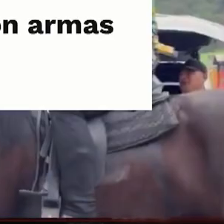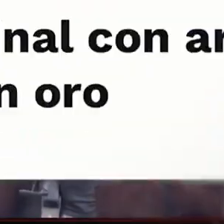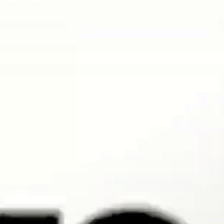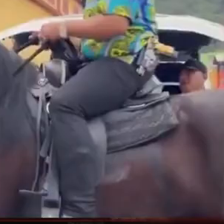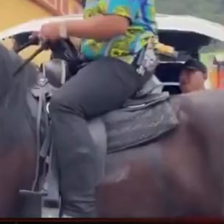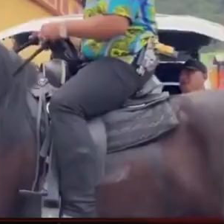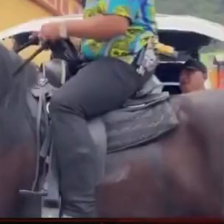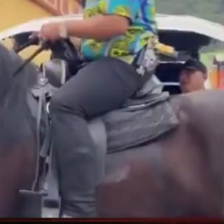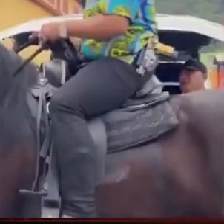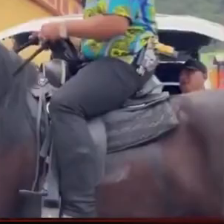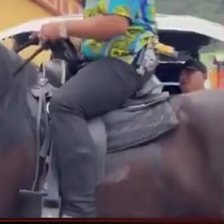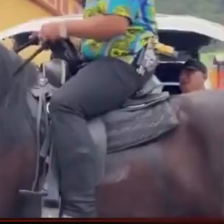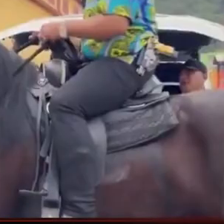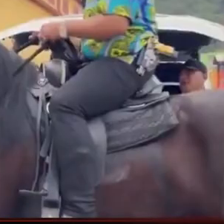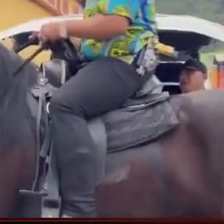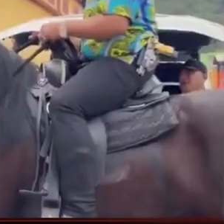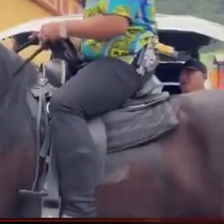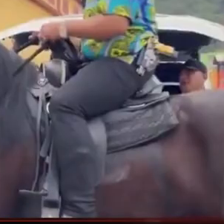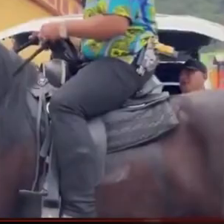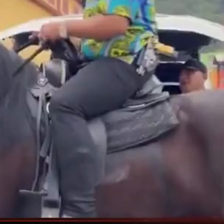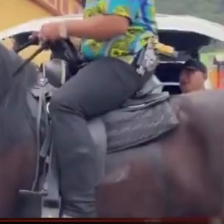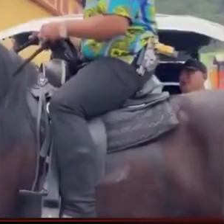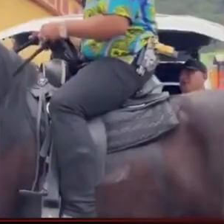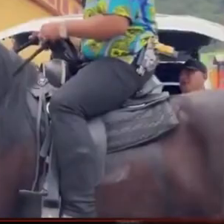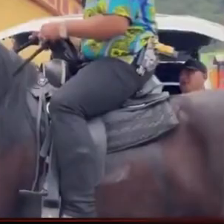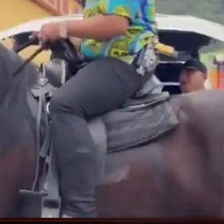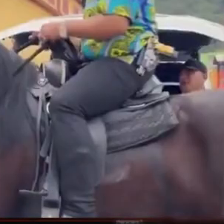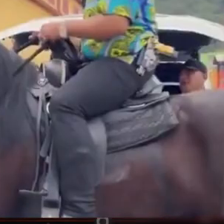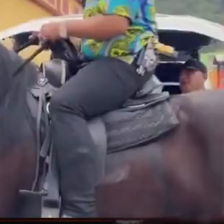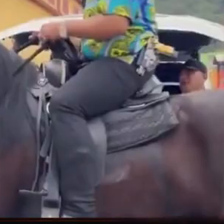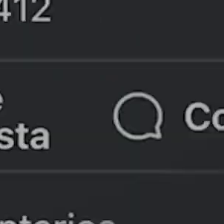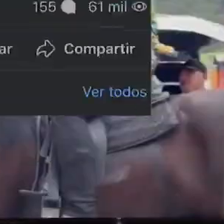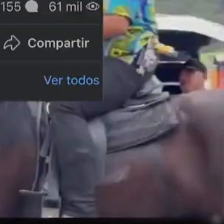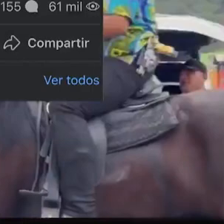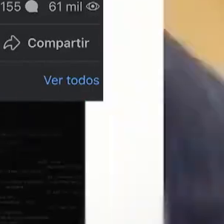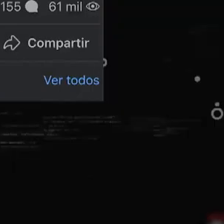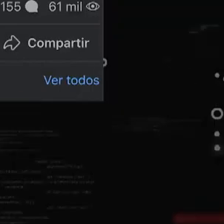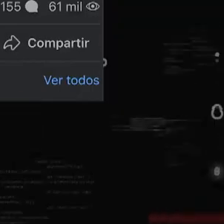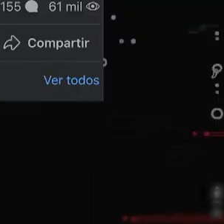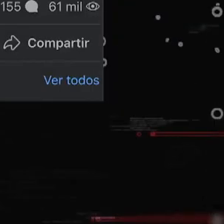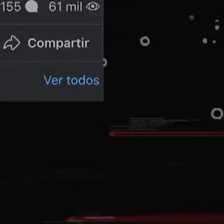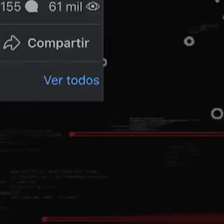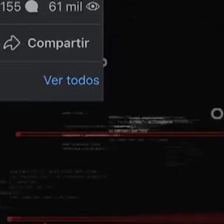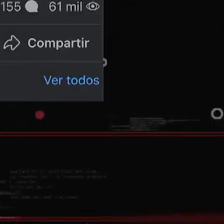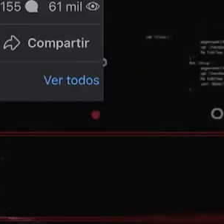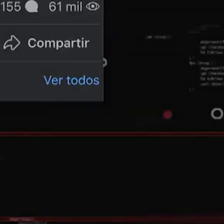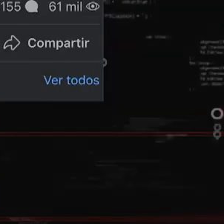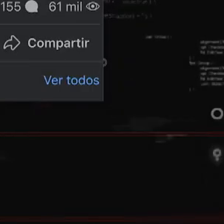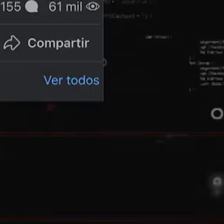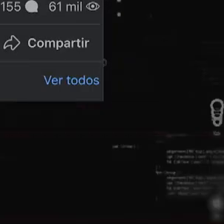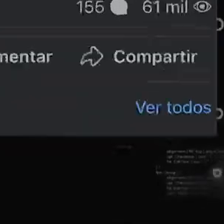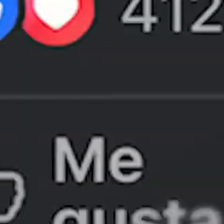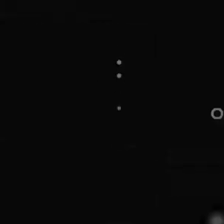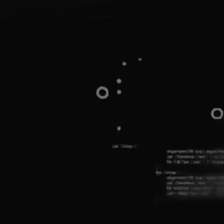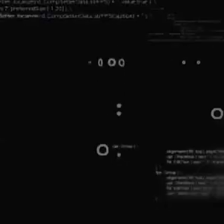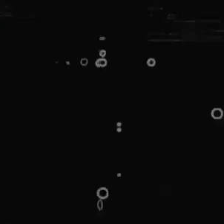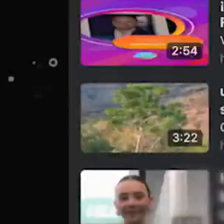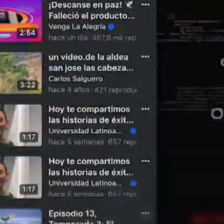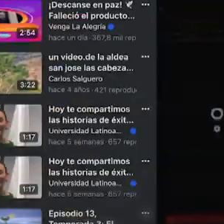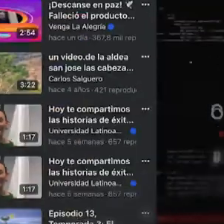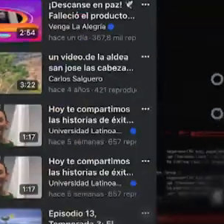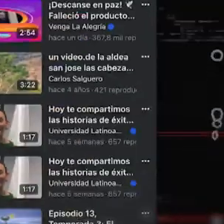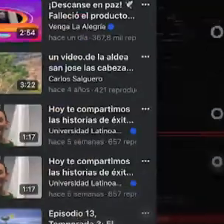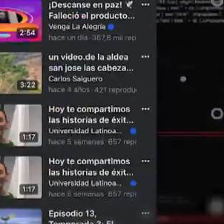el video fue grabado durante el desfile hípico realizado en la feria de oratorio en el departamento de Santa Rosa, Guatemala, en